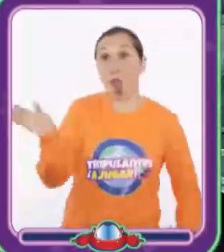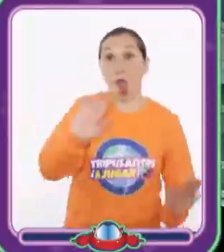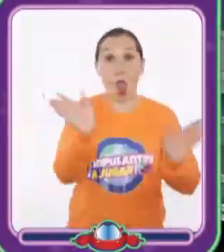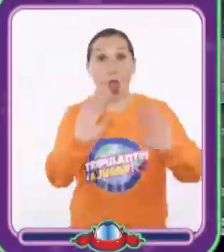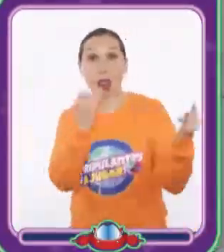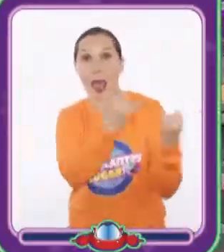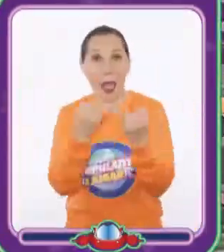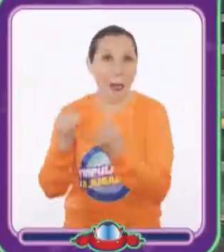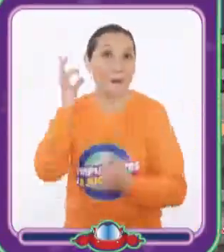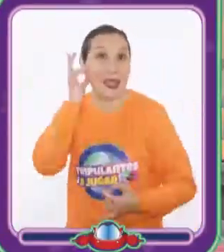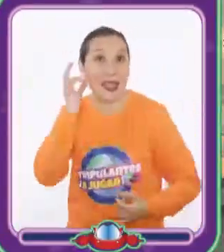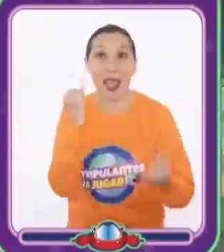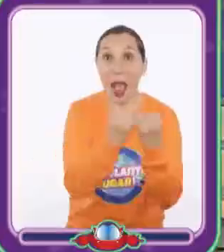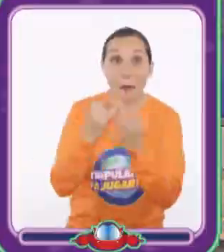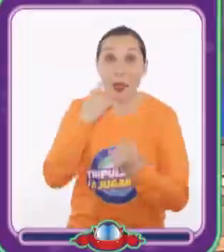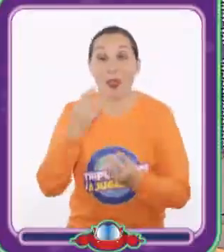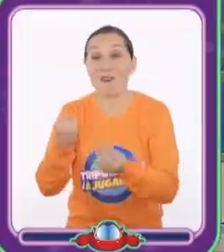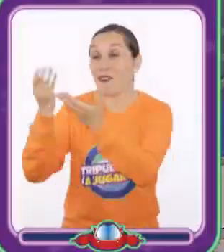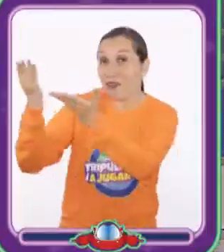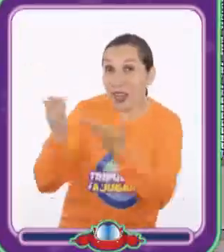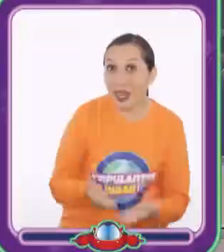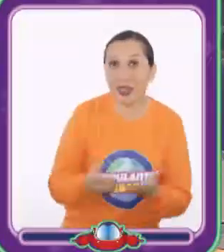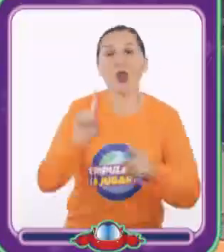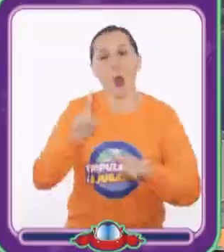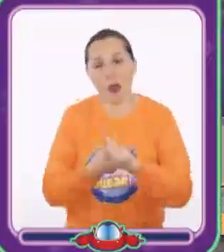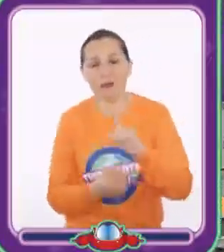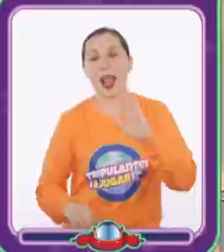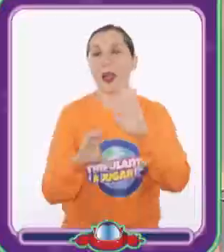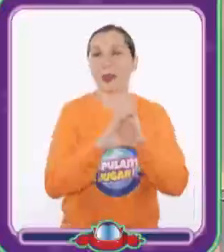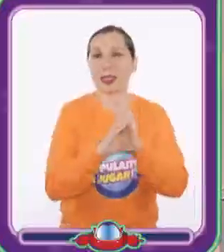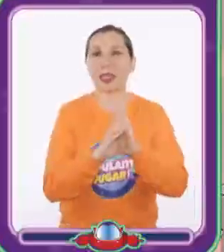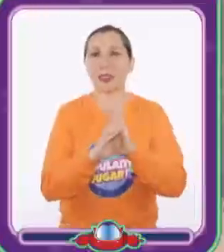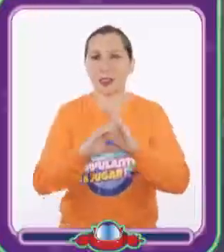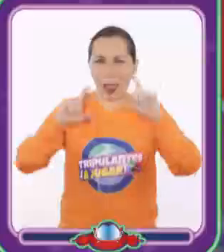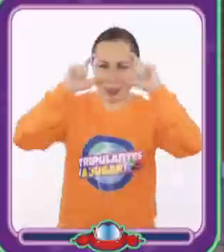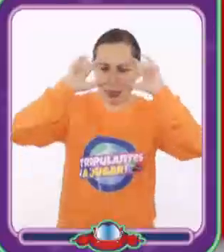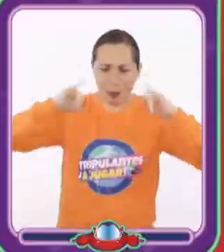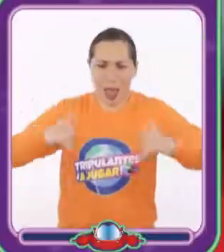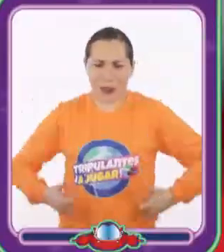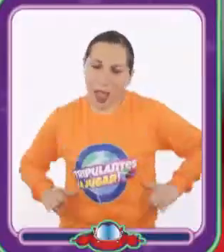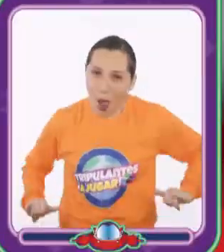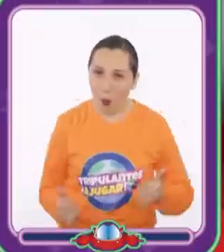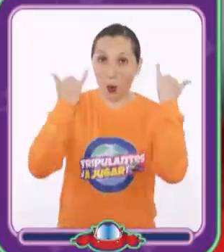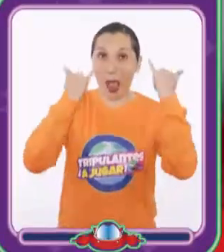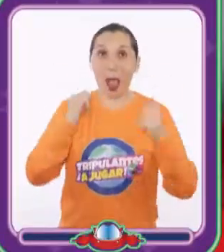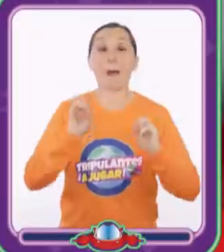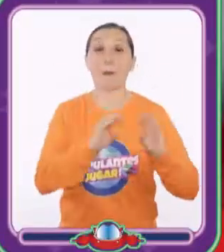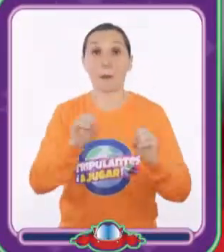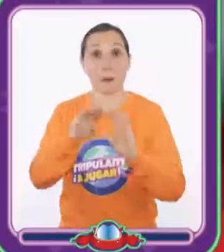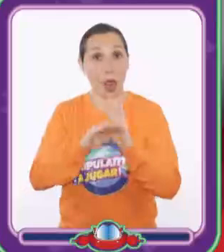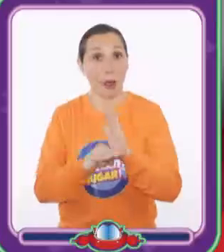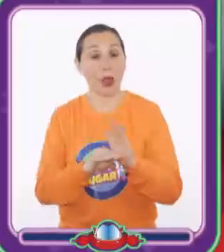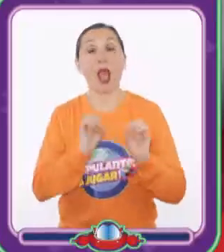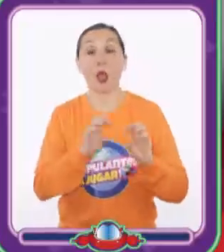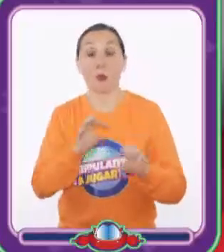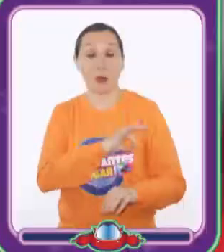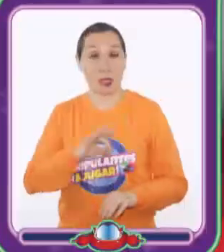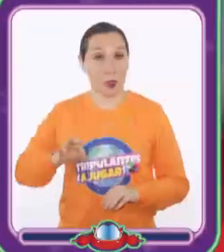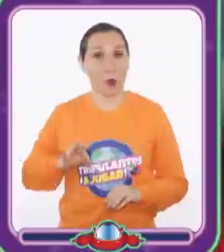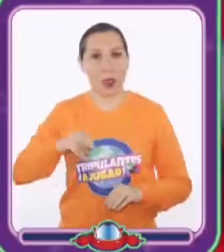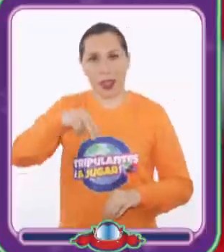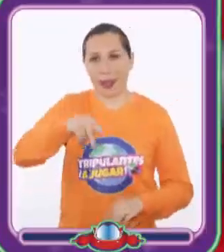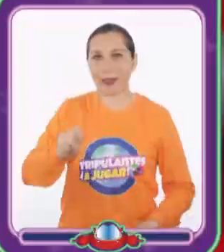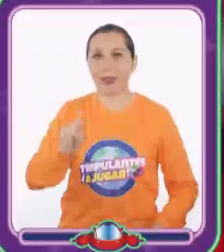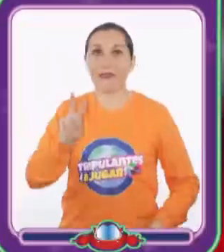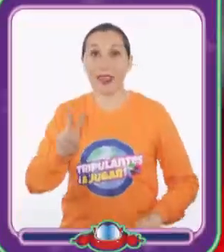¡Hola, amigas y amigos! Bienvenidas y bienvenidos a un nuevo capítulo de Tripulantes a Jugar, el programa educativo del Ministerio de Educación y NTV, el